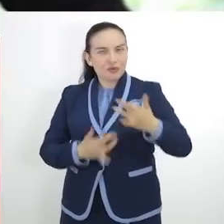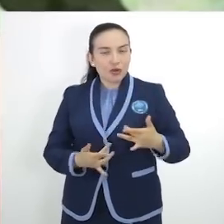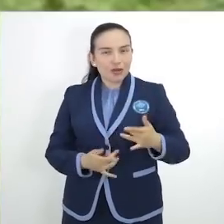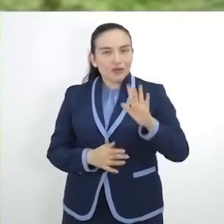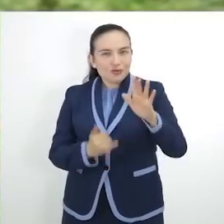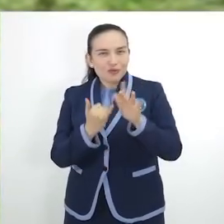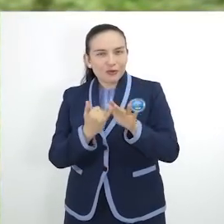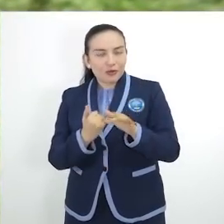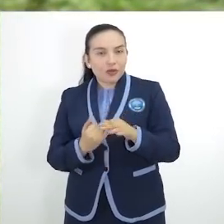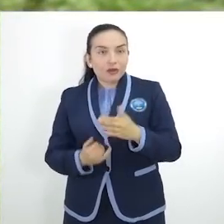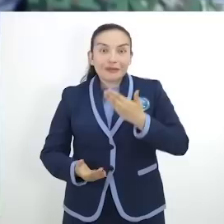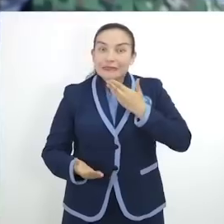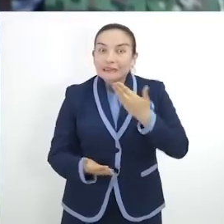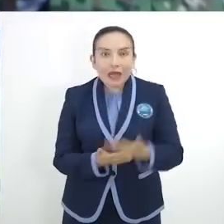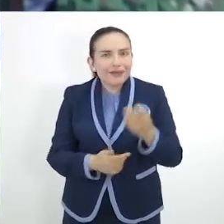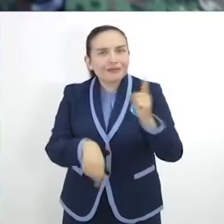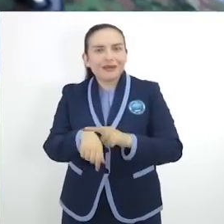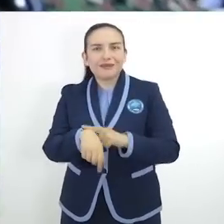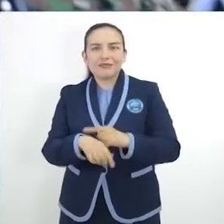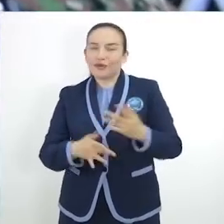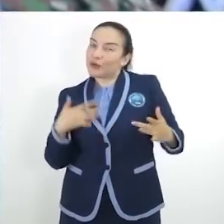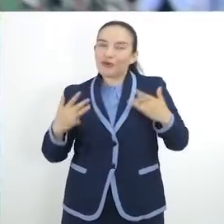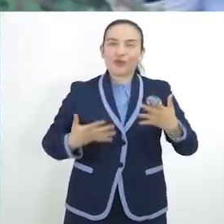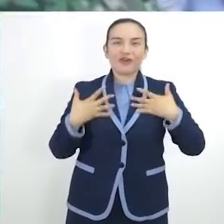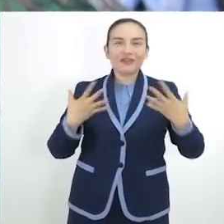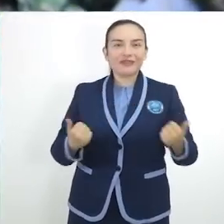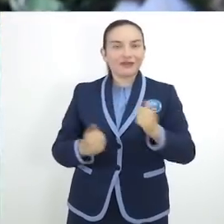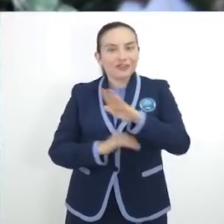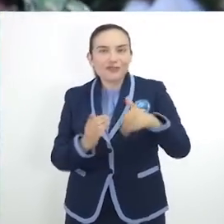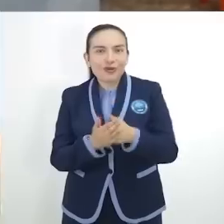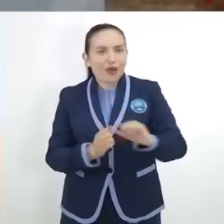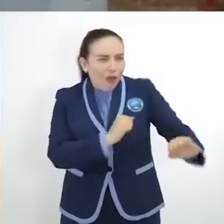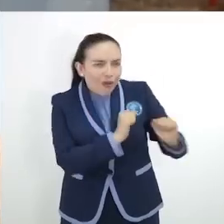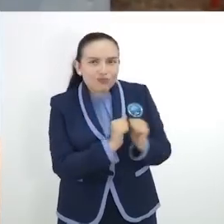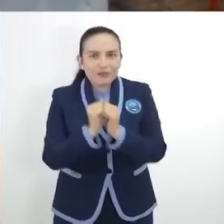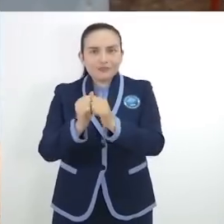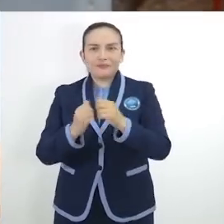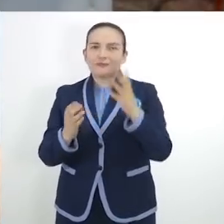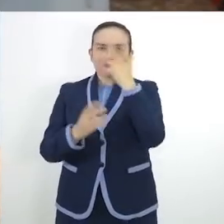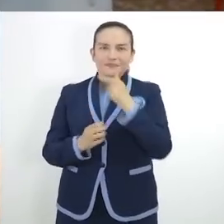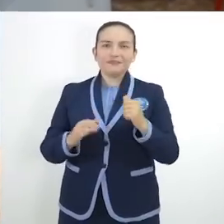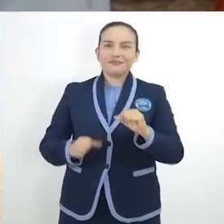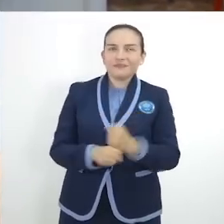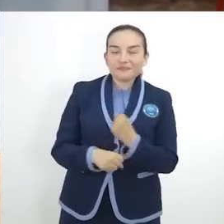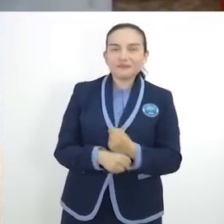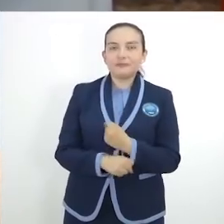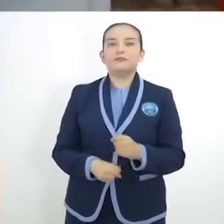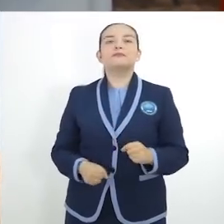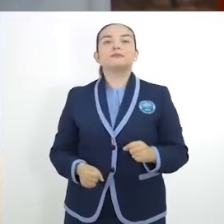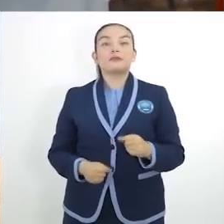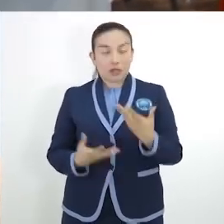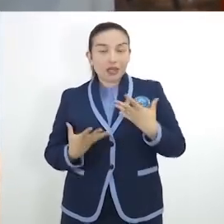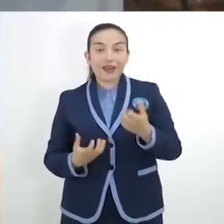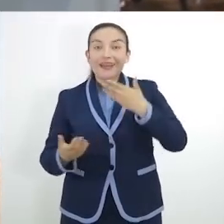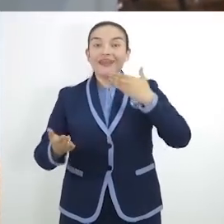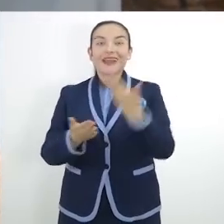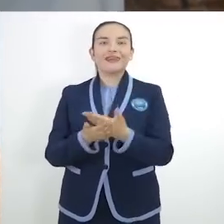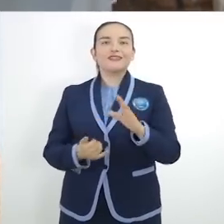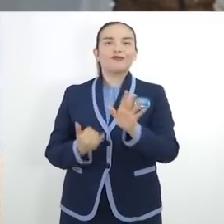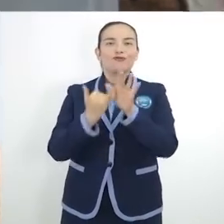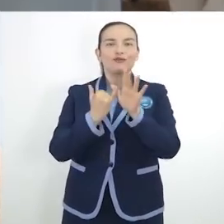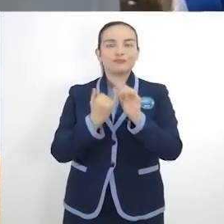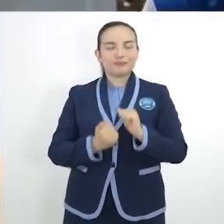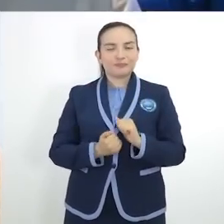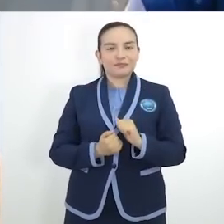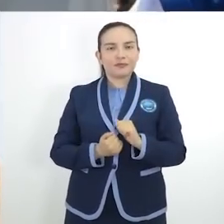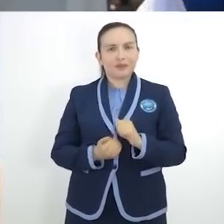entusiasmo, gracias por acompañarnos a esta magnífica labor. Quiero agradecer a la Fundación María Luisa Moreno, porque